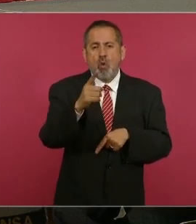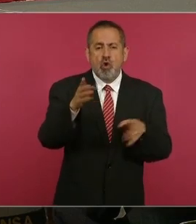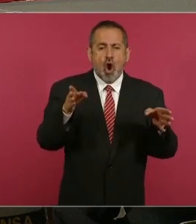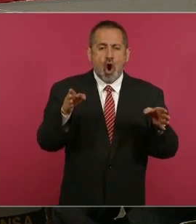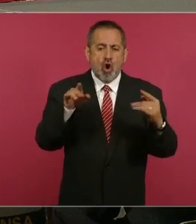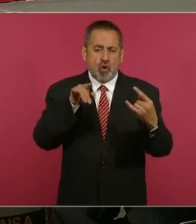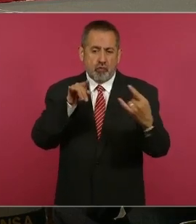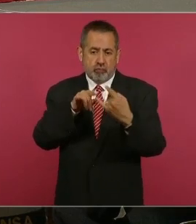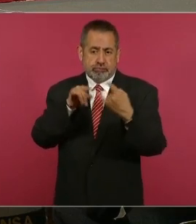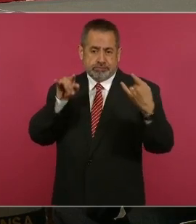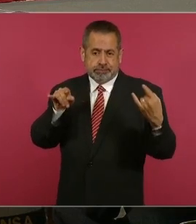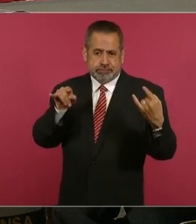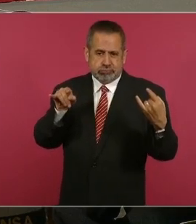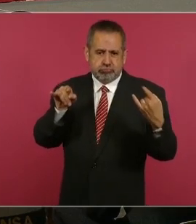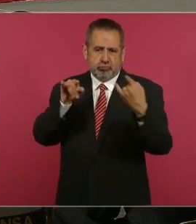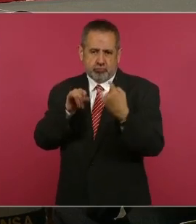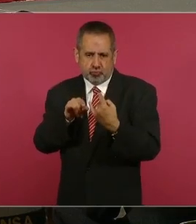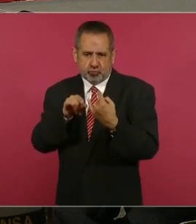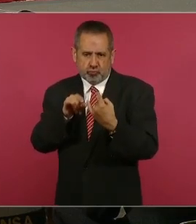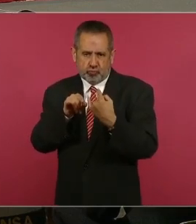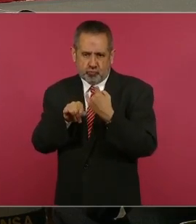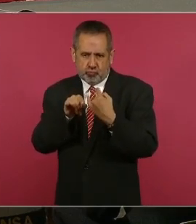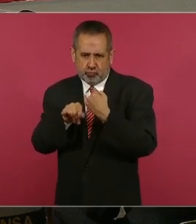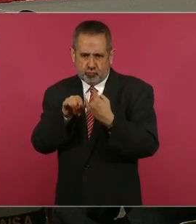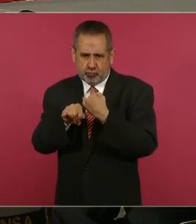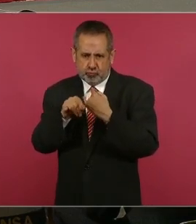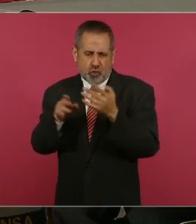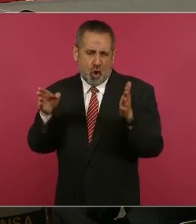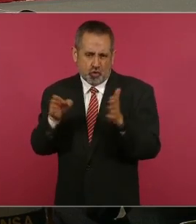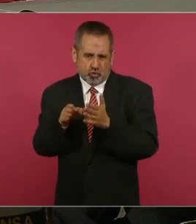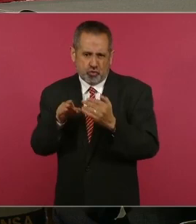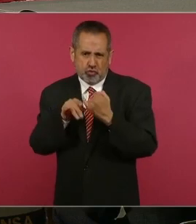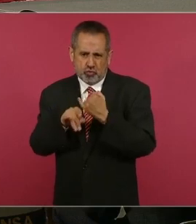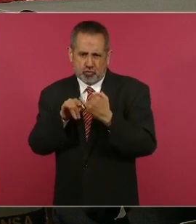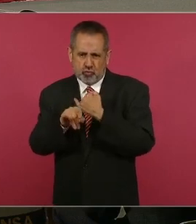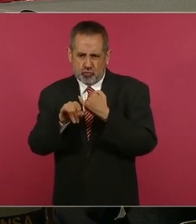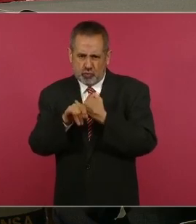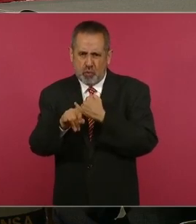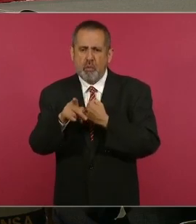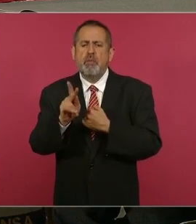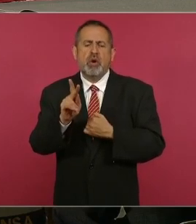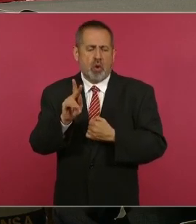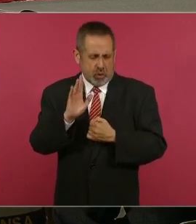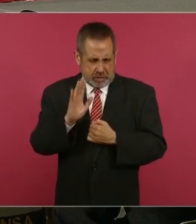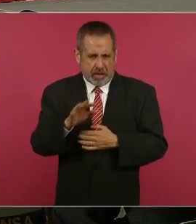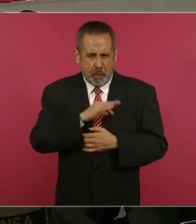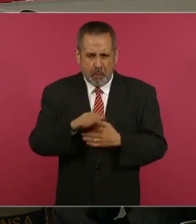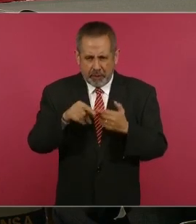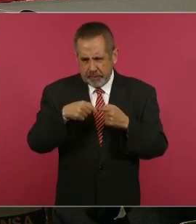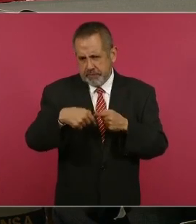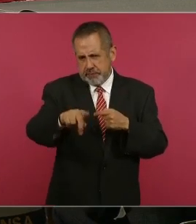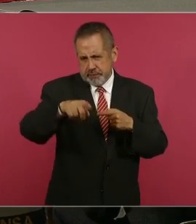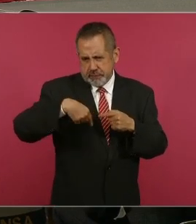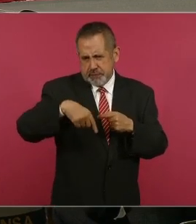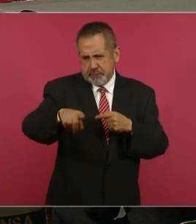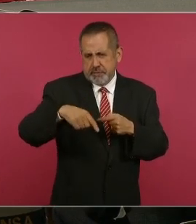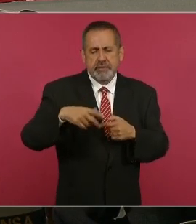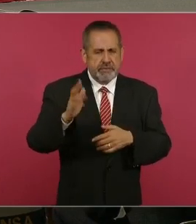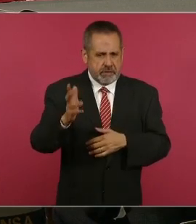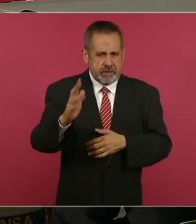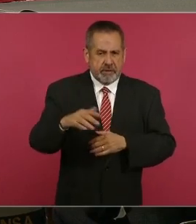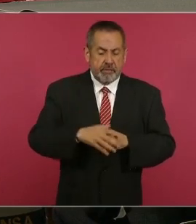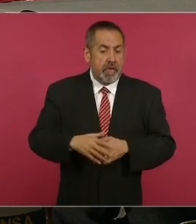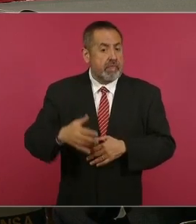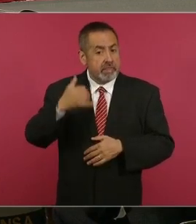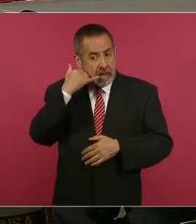reducción de carriles en algunos tramos, pero ya hay conectividad. Entonces, los servicios de telefonía,